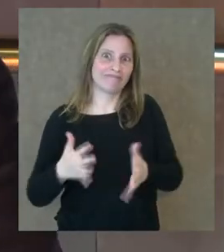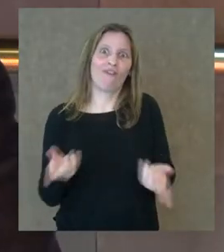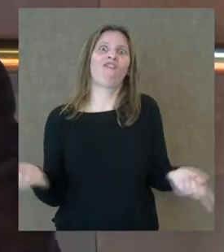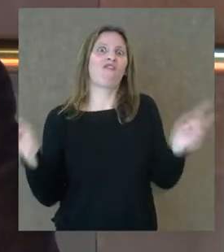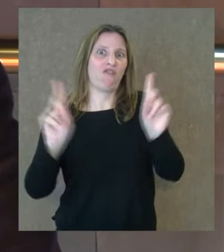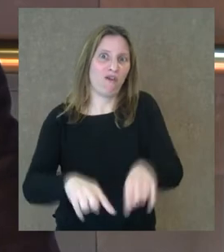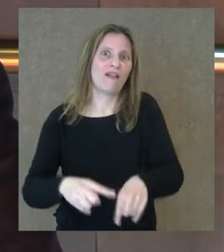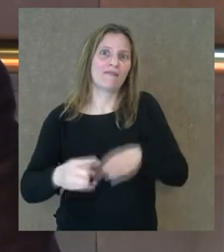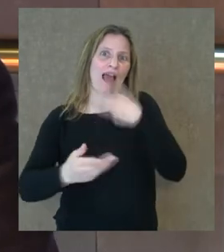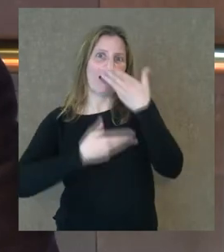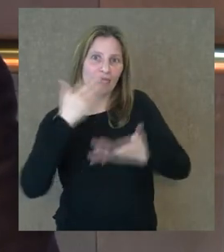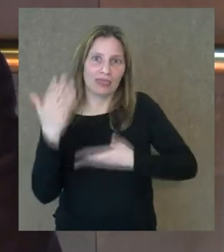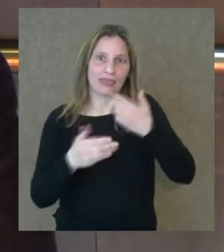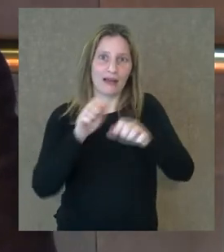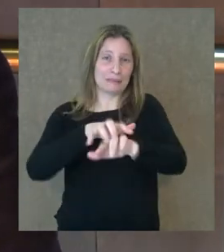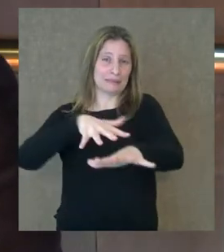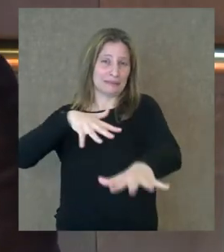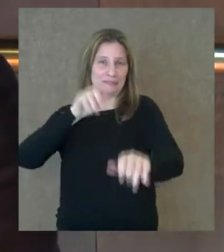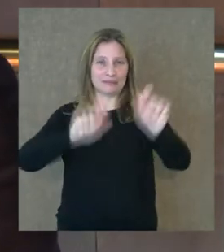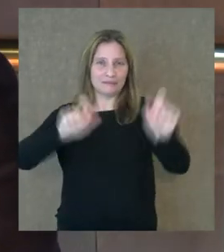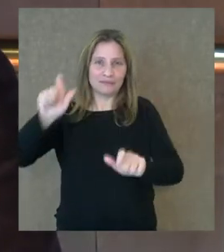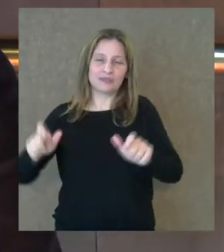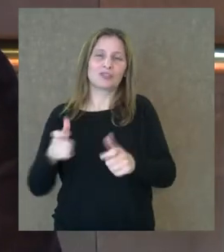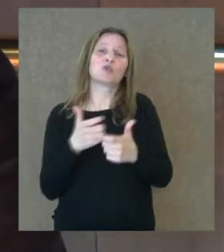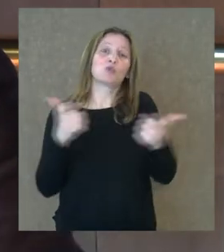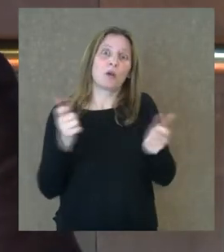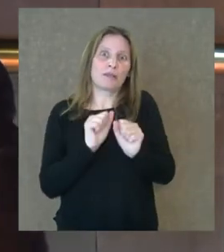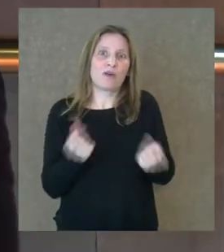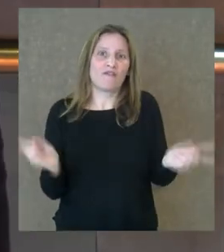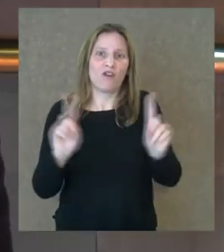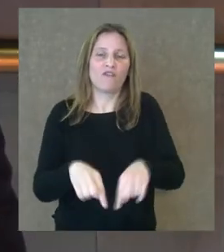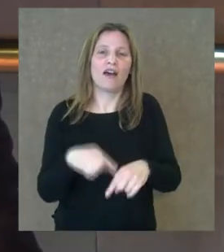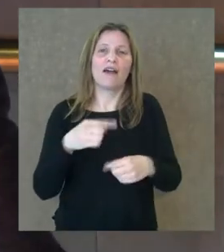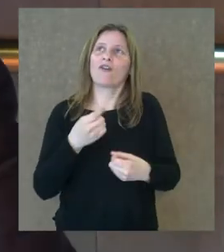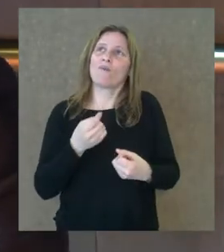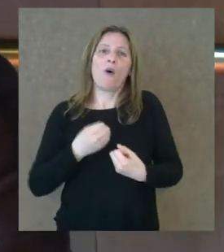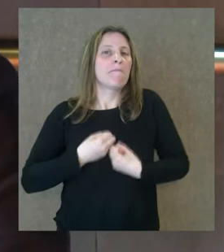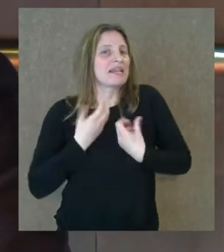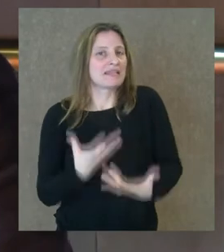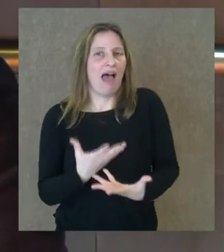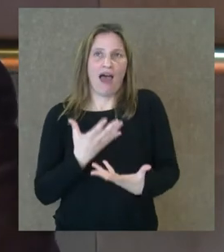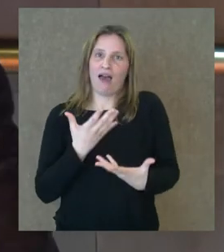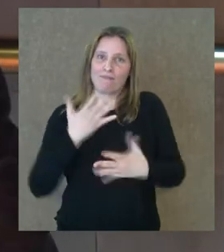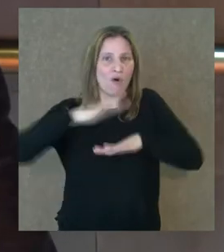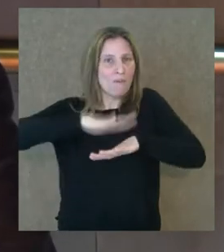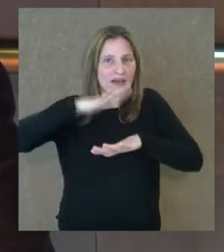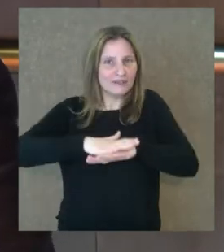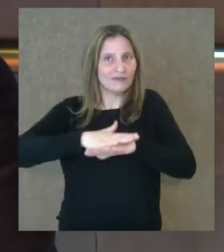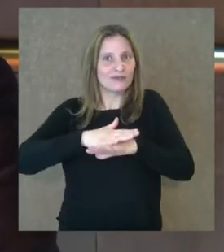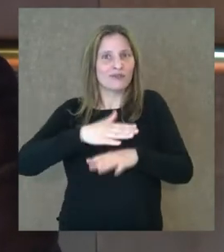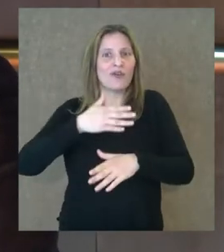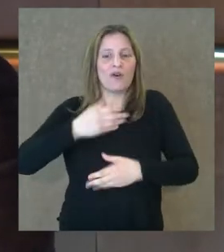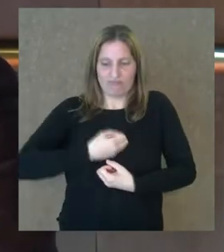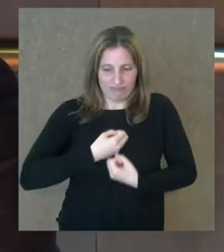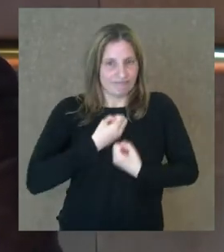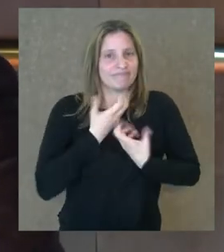a la actividad que gracias al show de los vamos a poder otra vez entregarle a la gente la voz en vivo ese fenómeno de